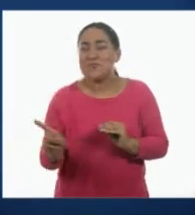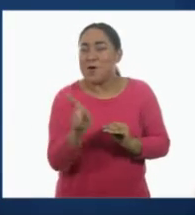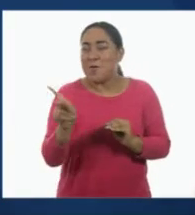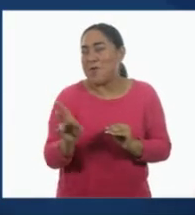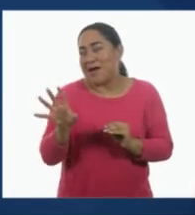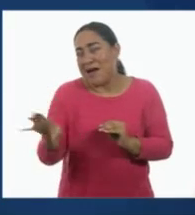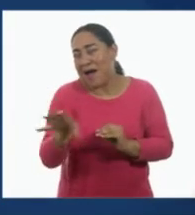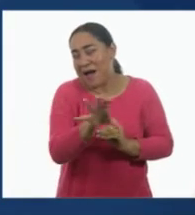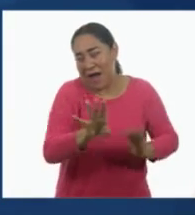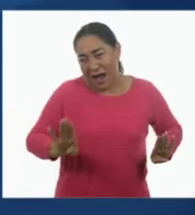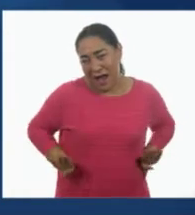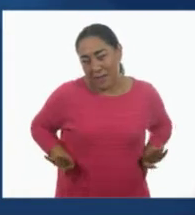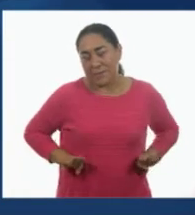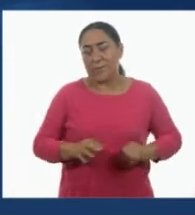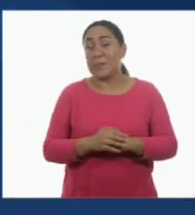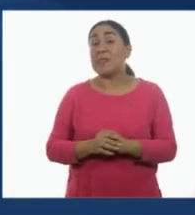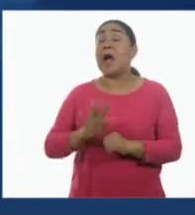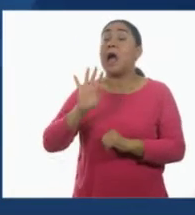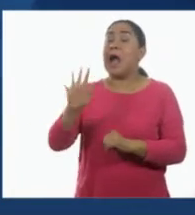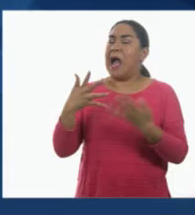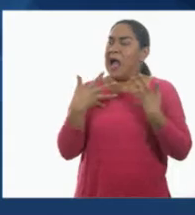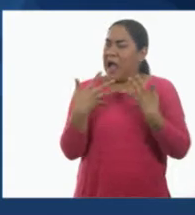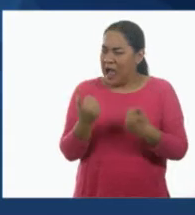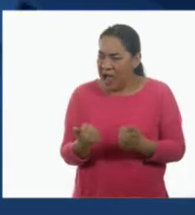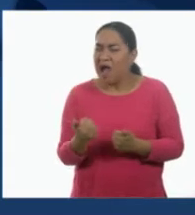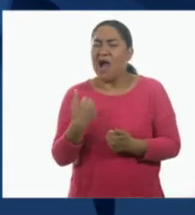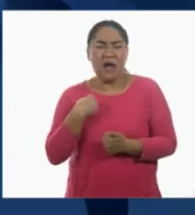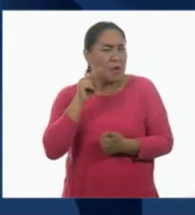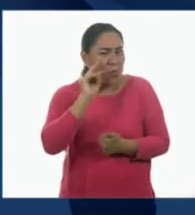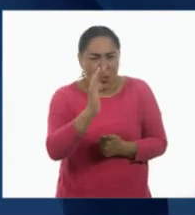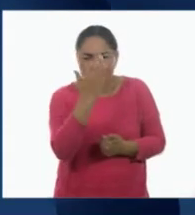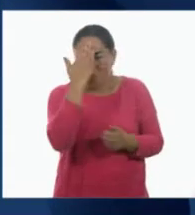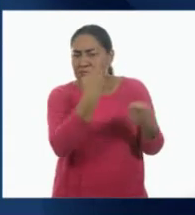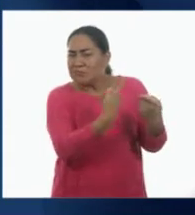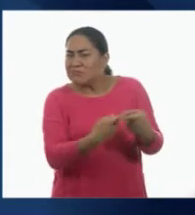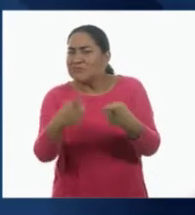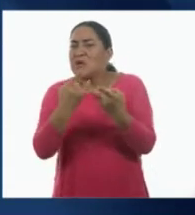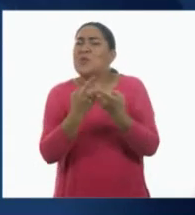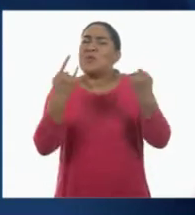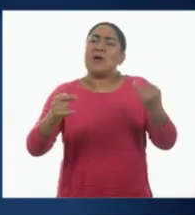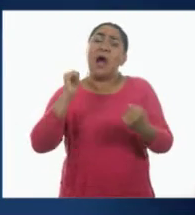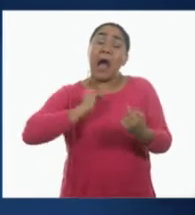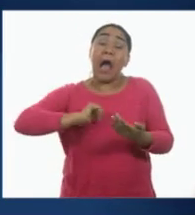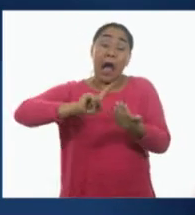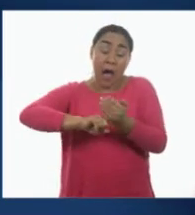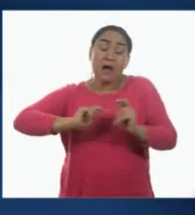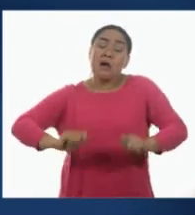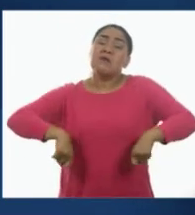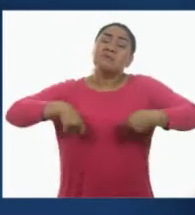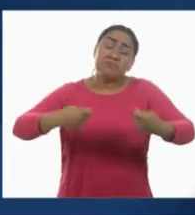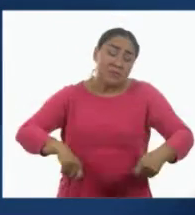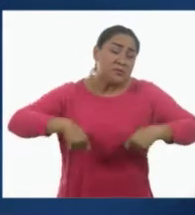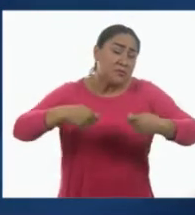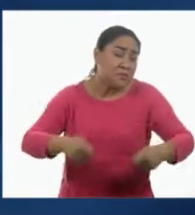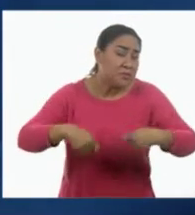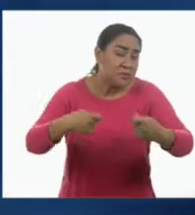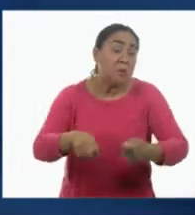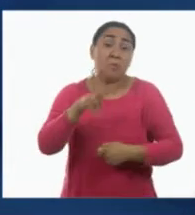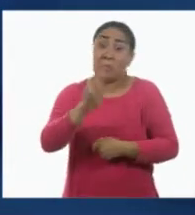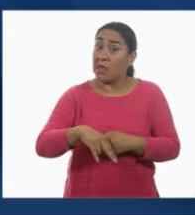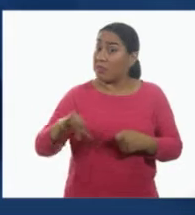local. Ah, por eso nosotros conocemos varias leyendas, porque se transmiten de generación en generación. ¡Qué